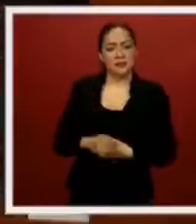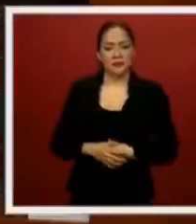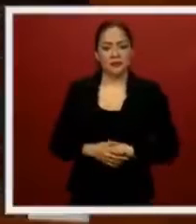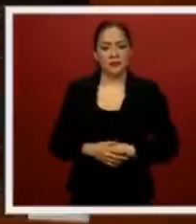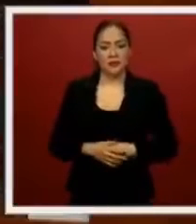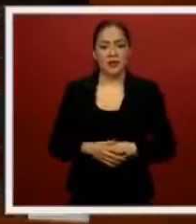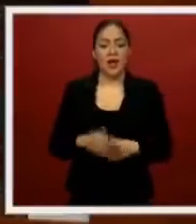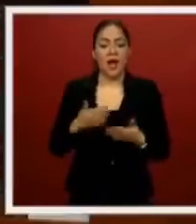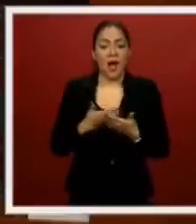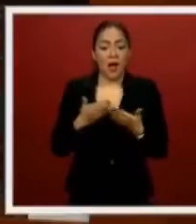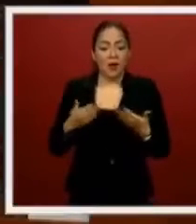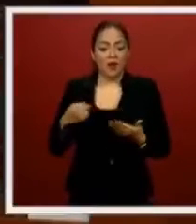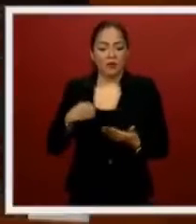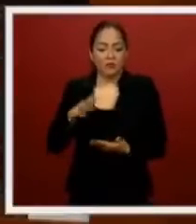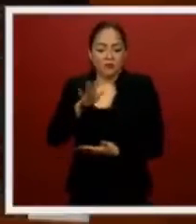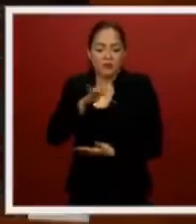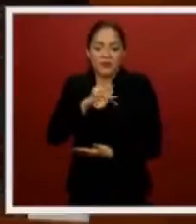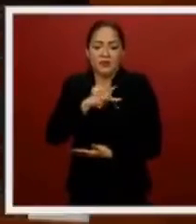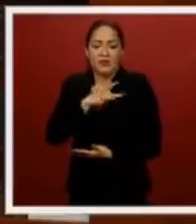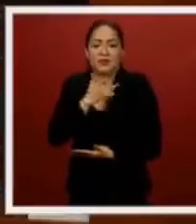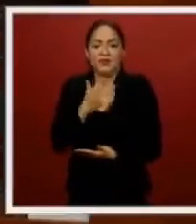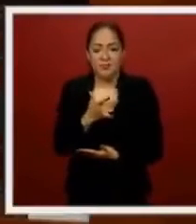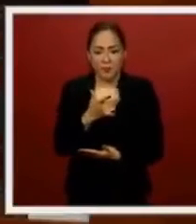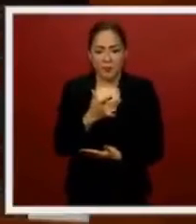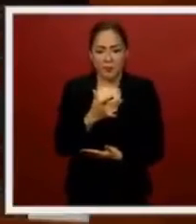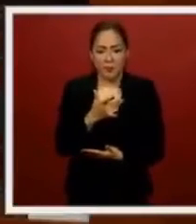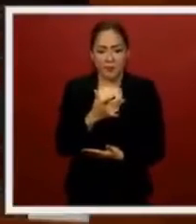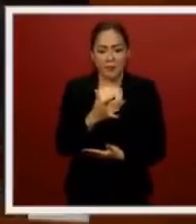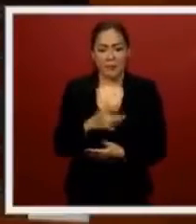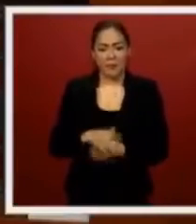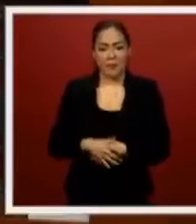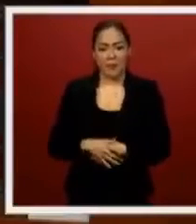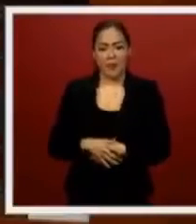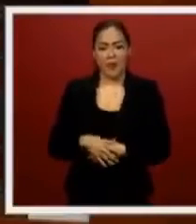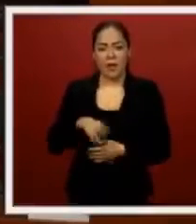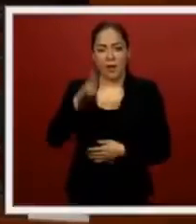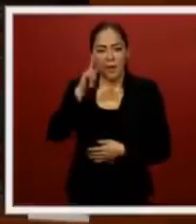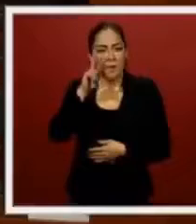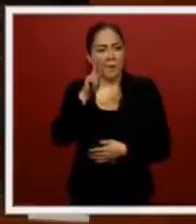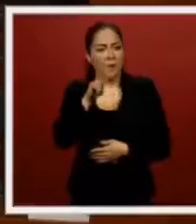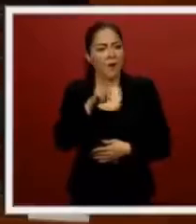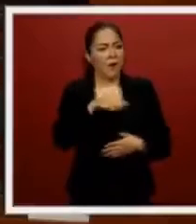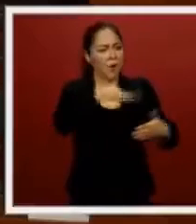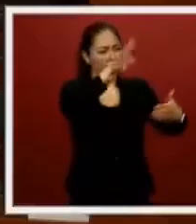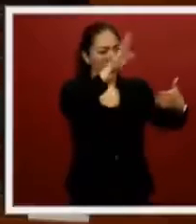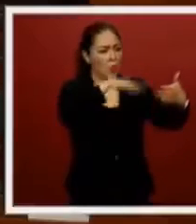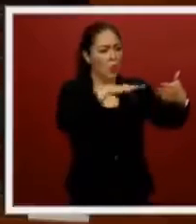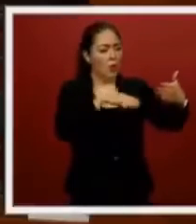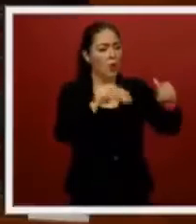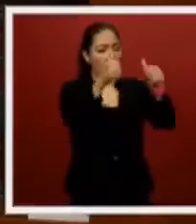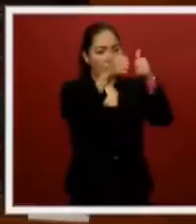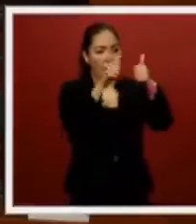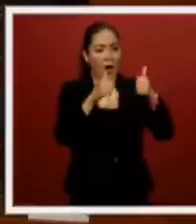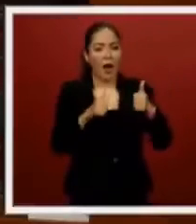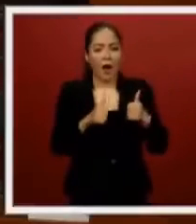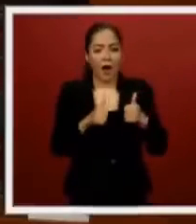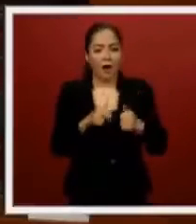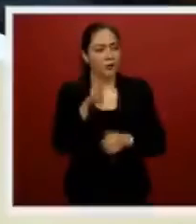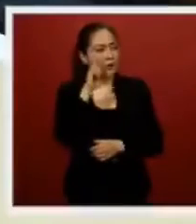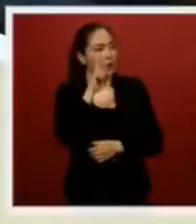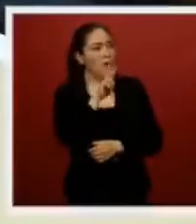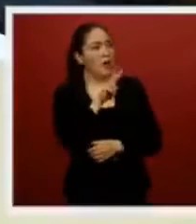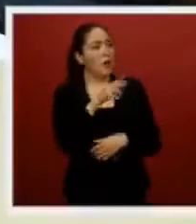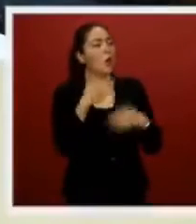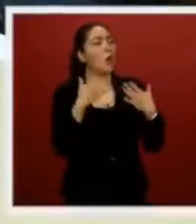orientación a la sensibilidad, que tengamos sensibilidad para una pintura. A las artes. Sensibilidad a las artes, sí, pero también una